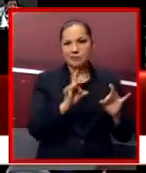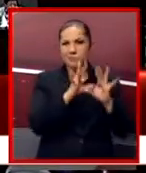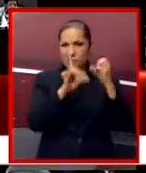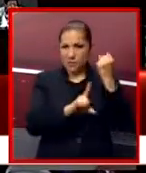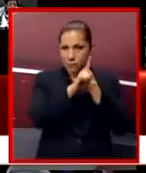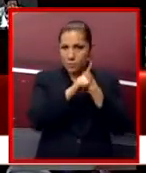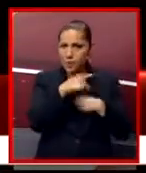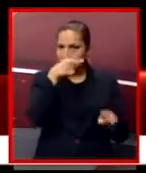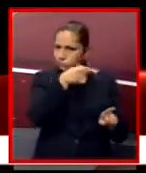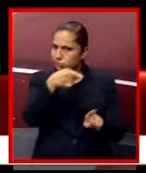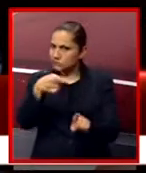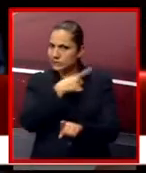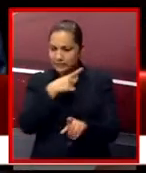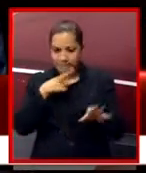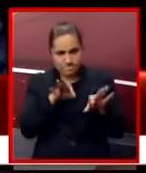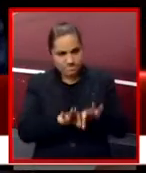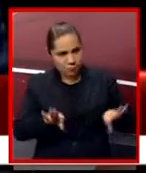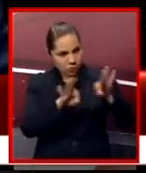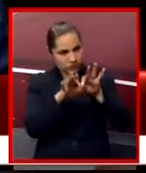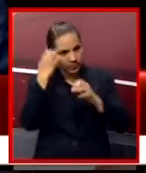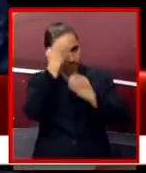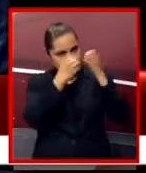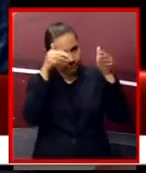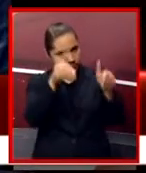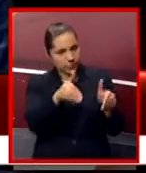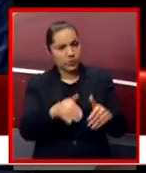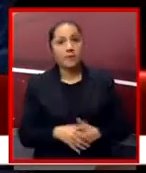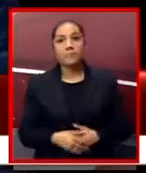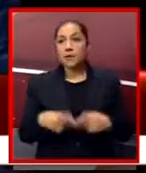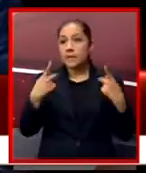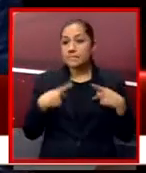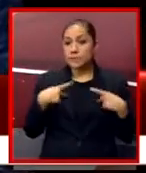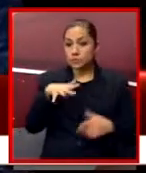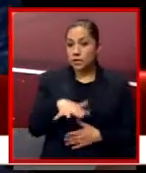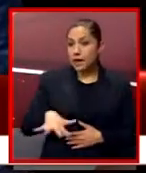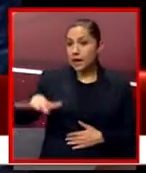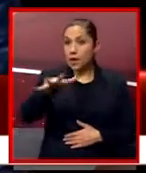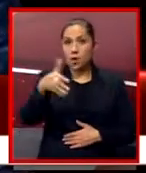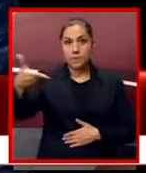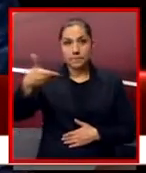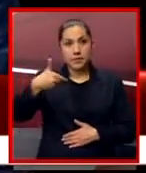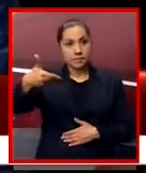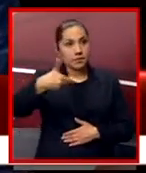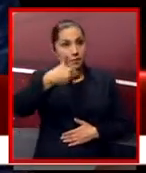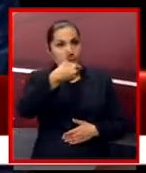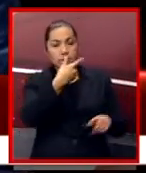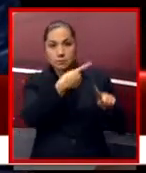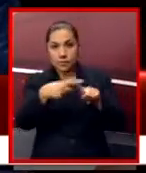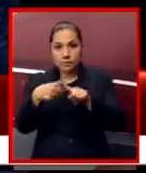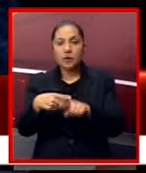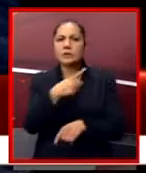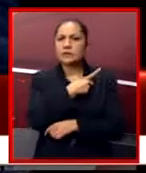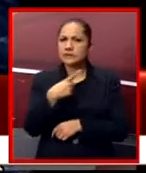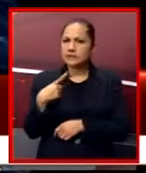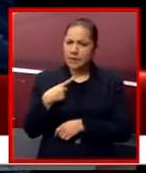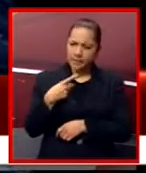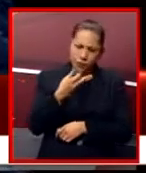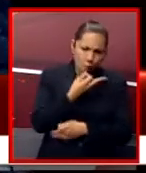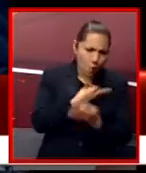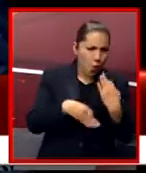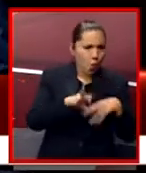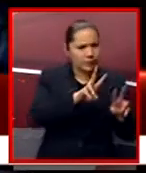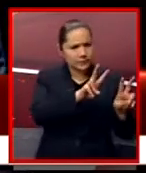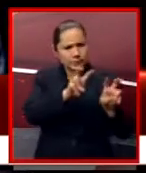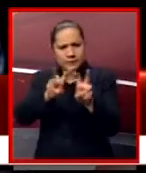nos exige que respondamos a la demanda ciudadana de reconstruir el país desde todos los ámbitos.